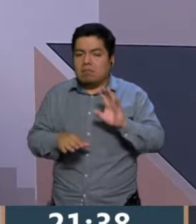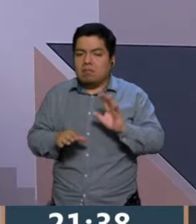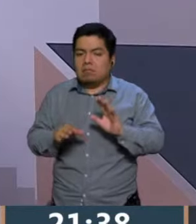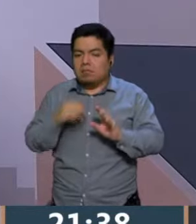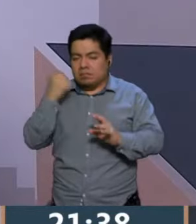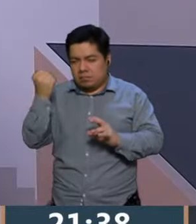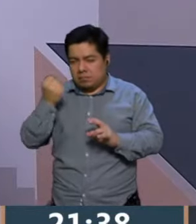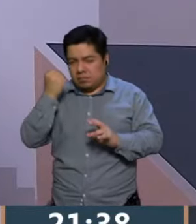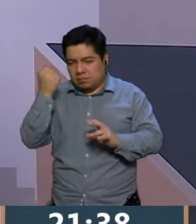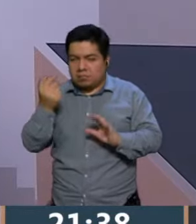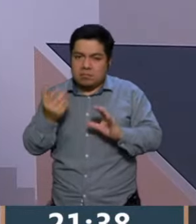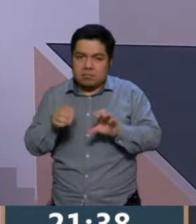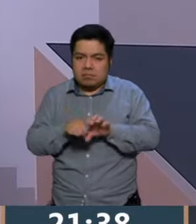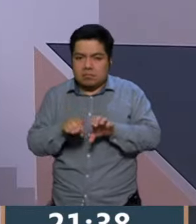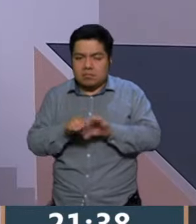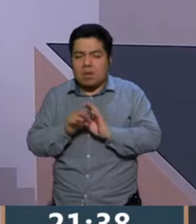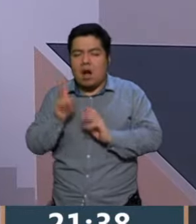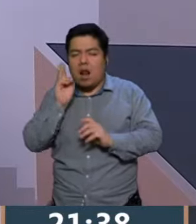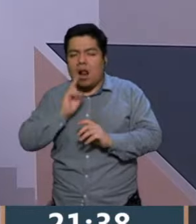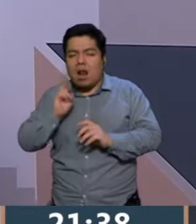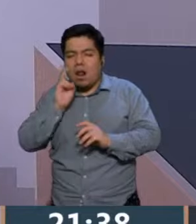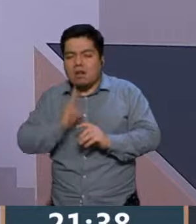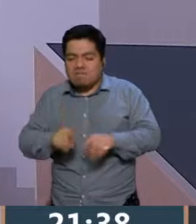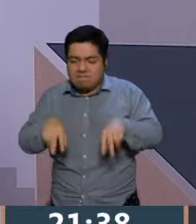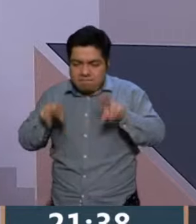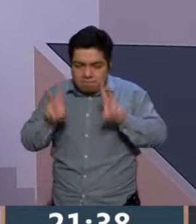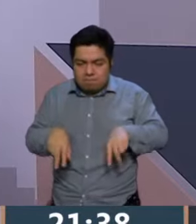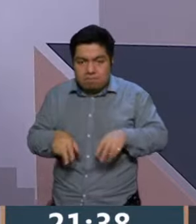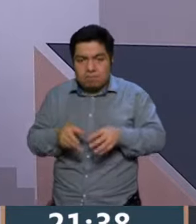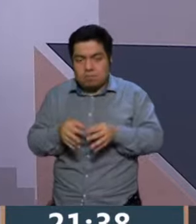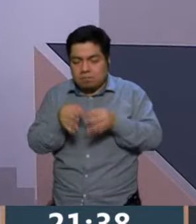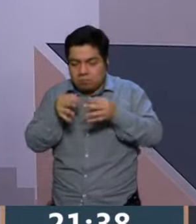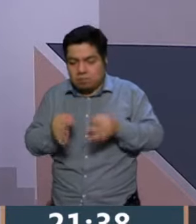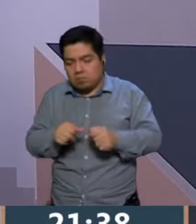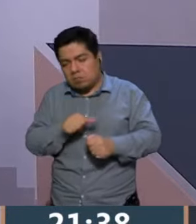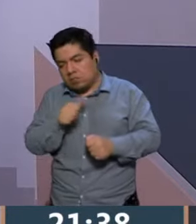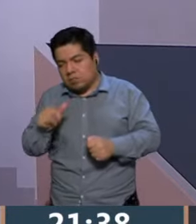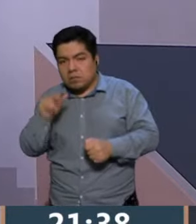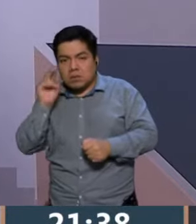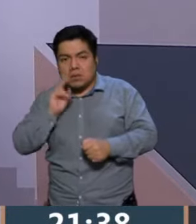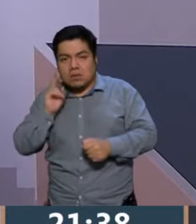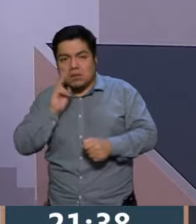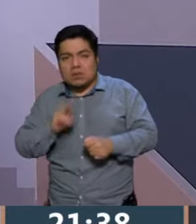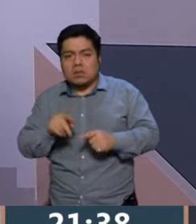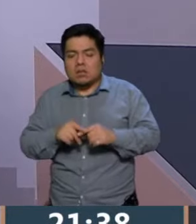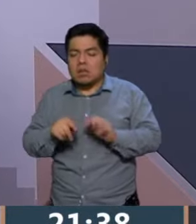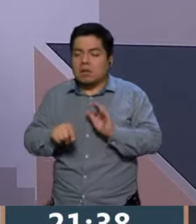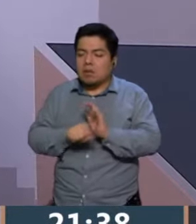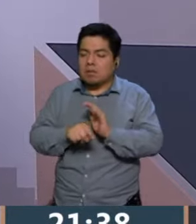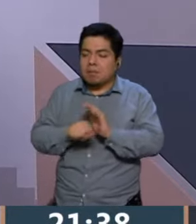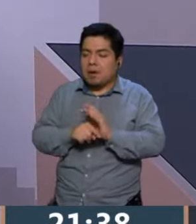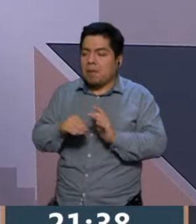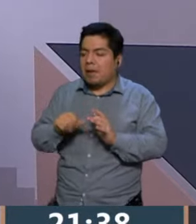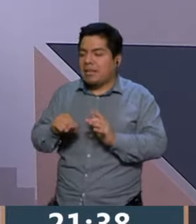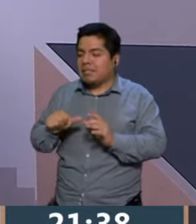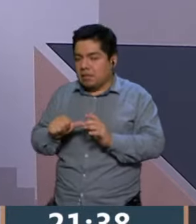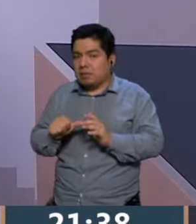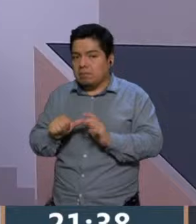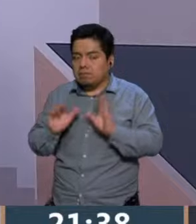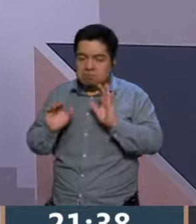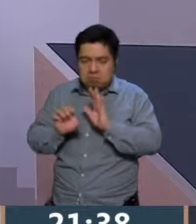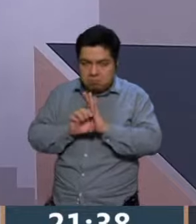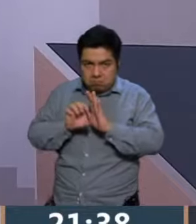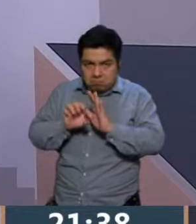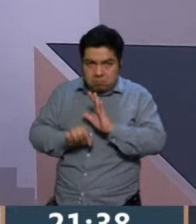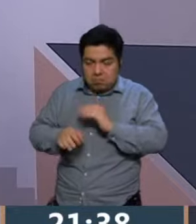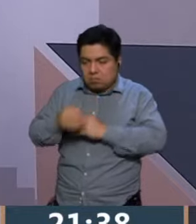suerte de algo que le llamamos un test de veracidad, que está asociado a un otro test argumentativo, que es la real malicia o malicia efectiva, en la cual cuando